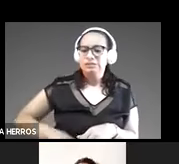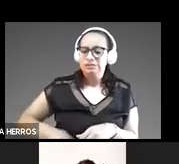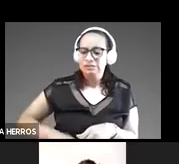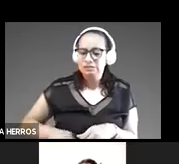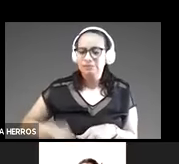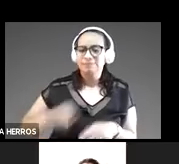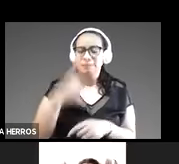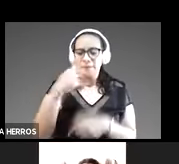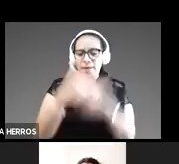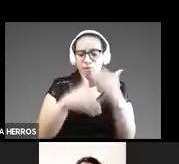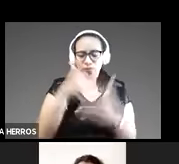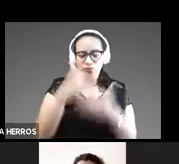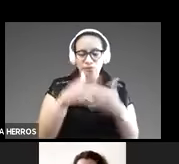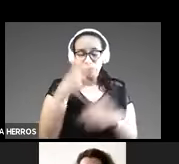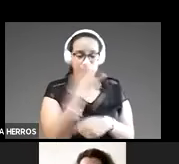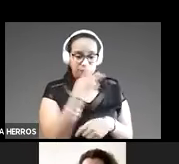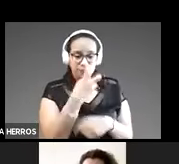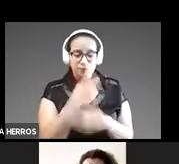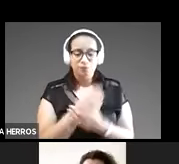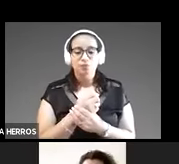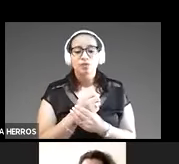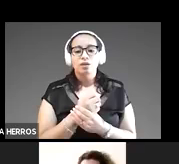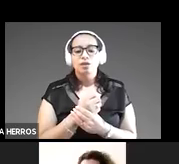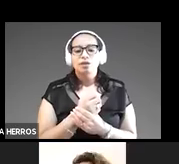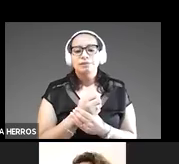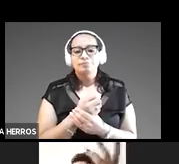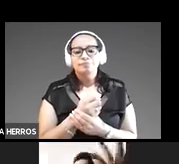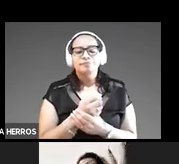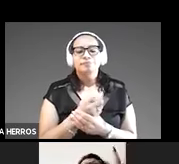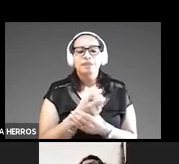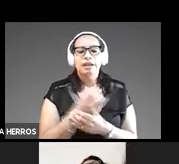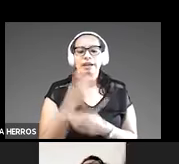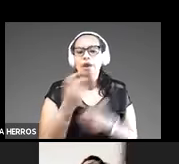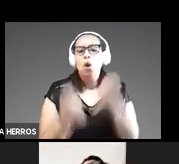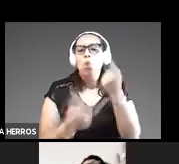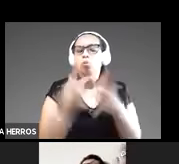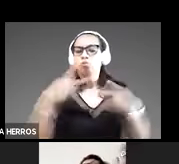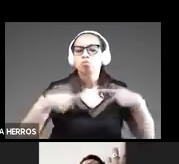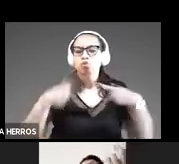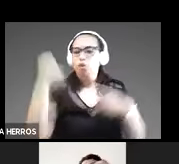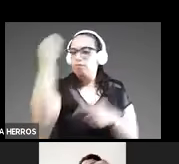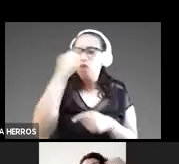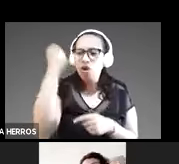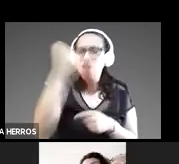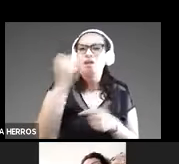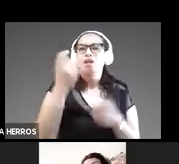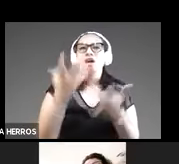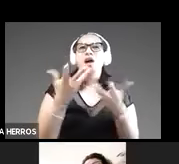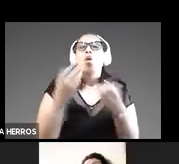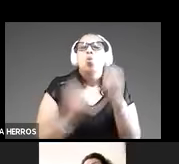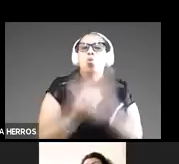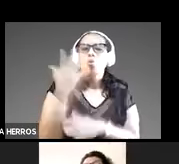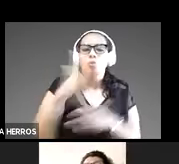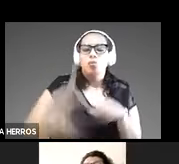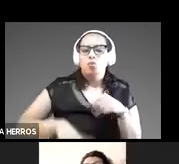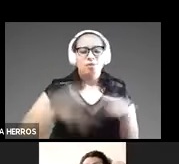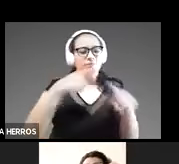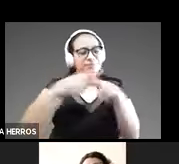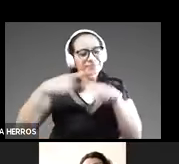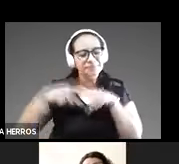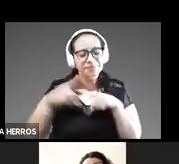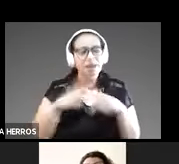procesos, ¿no? Al final del día, en algunos teóricos sobre las nuevas gobernanzas y demás, lo que hablan es que el proceso